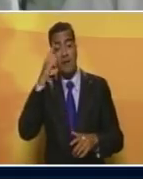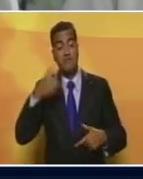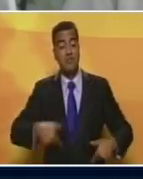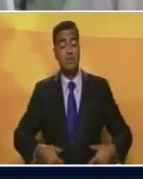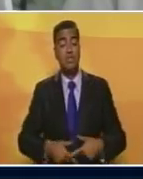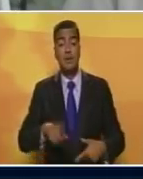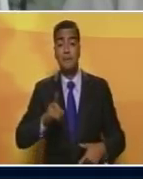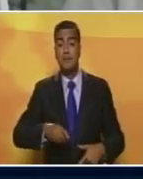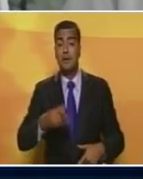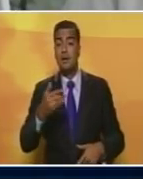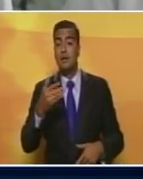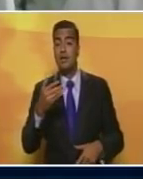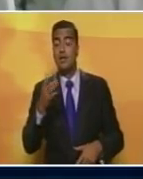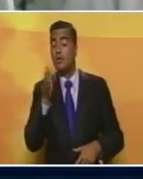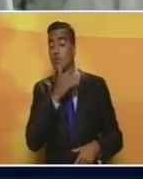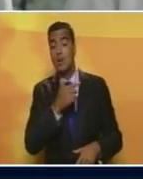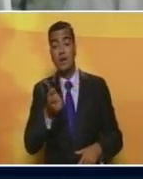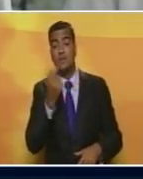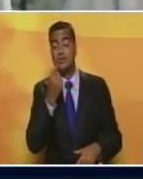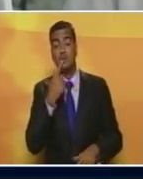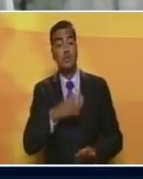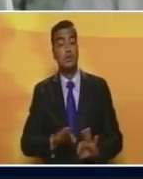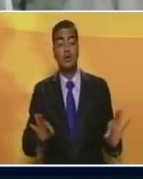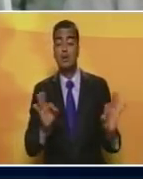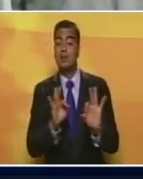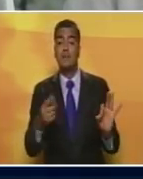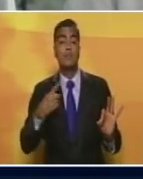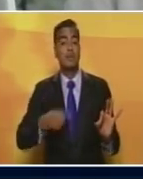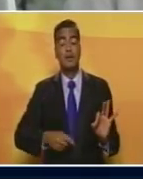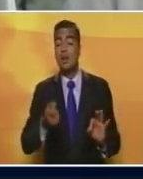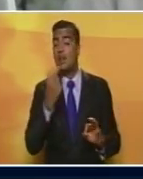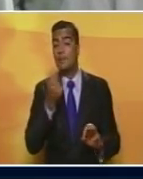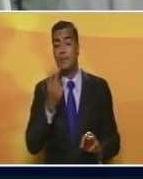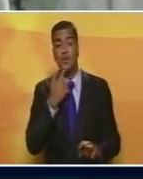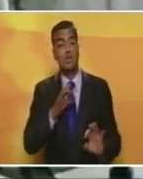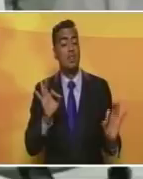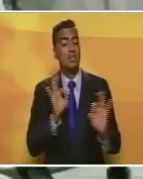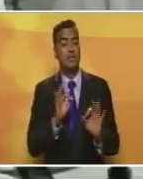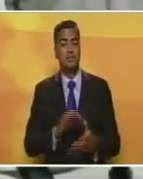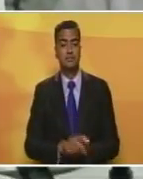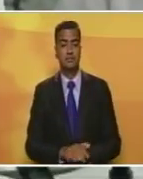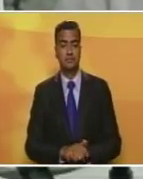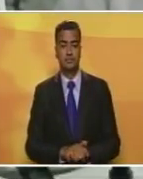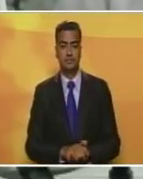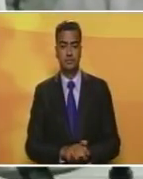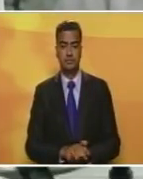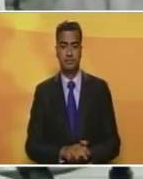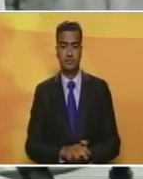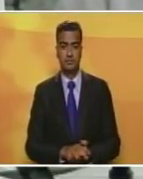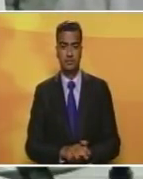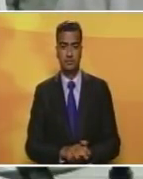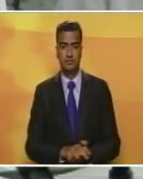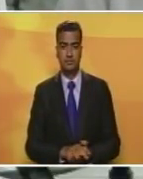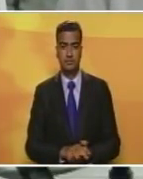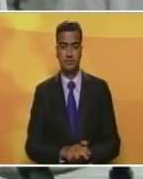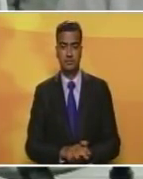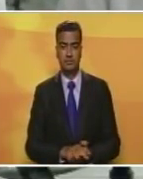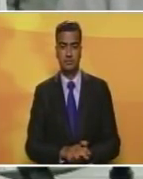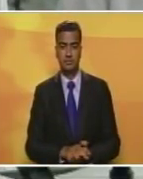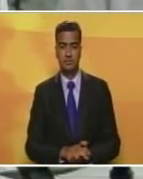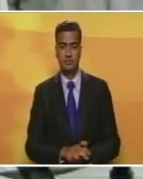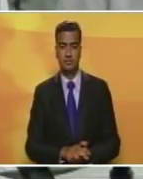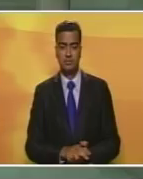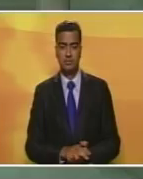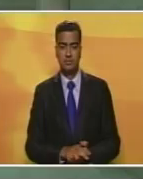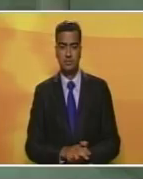se es difícil para luchar para la vida, pero además de eso nacen sépticos, nacen infectados porque las madres venían con infecciones urinarias,